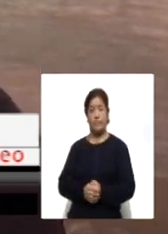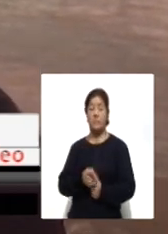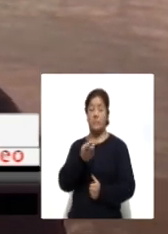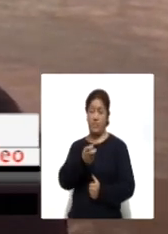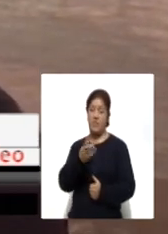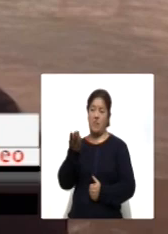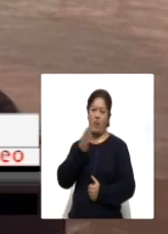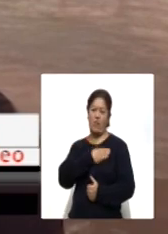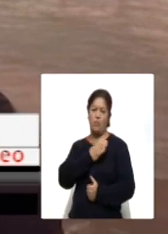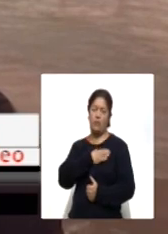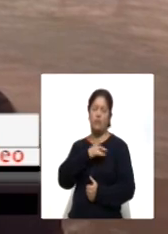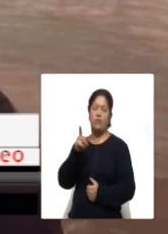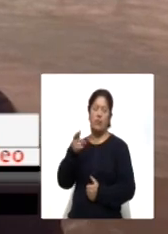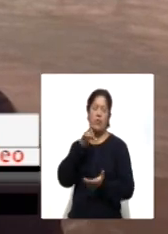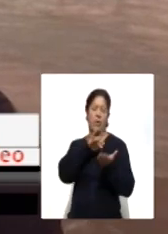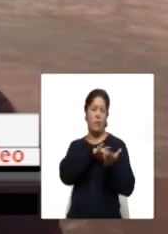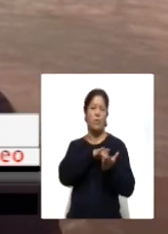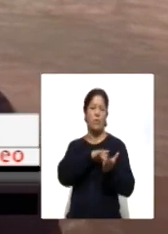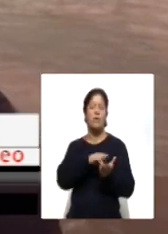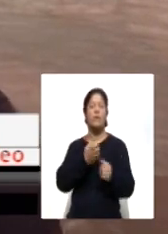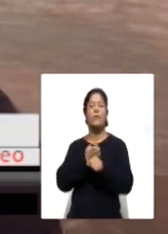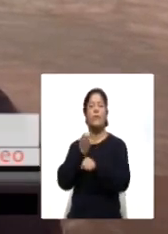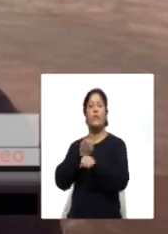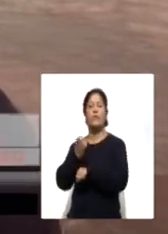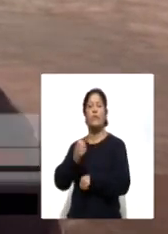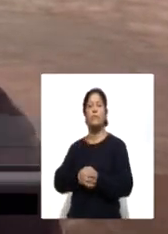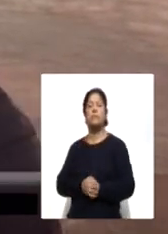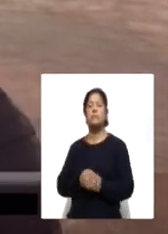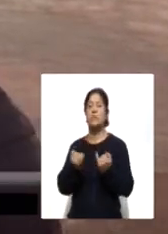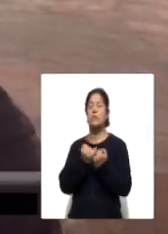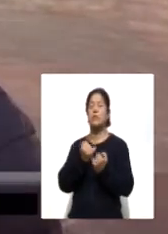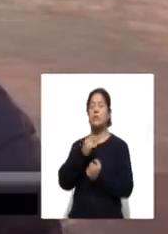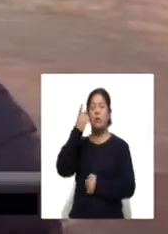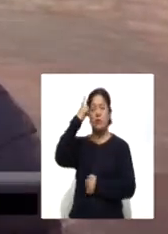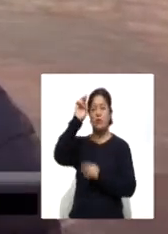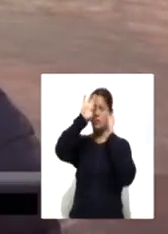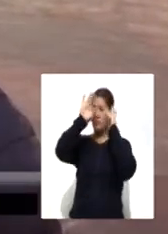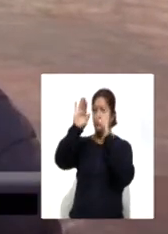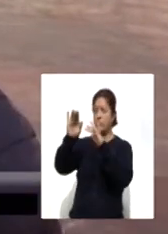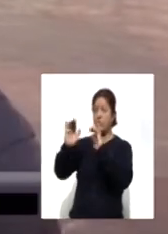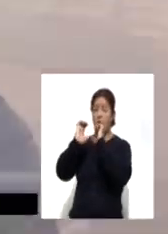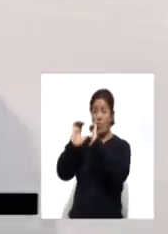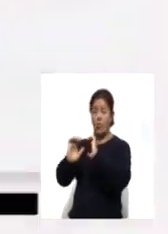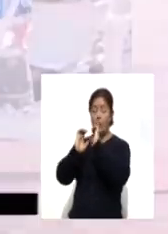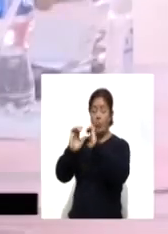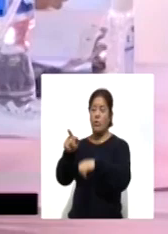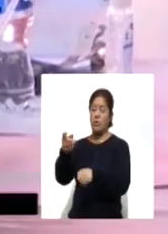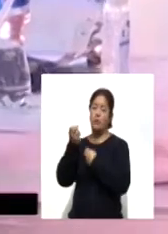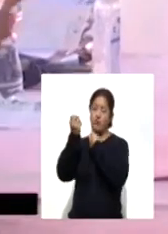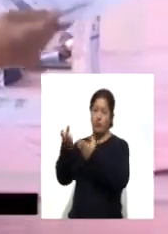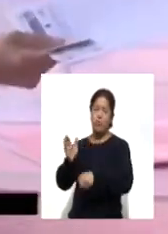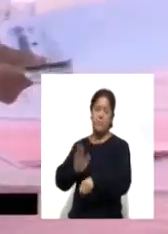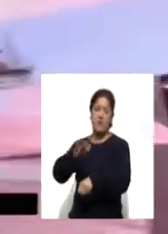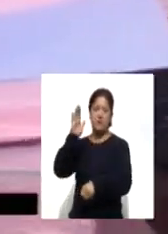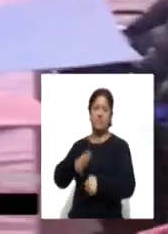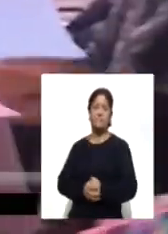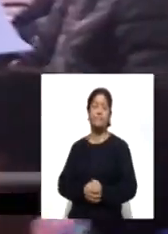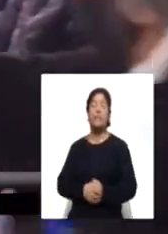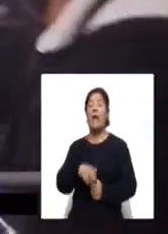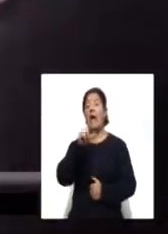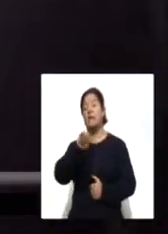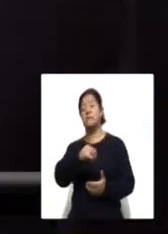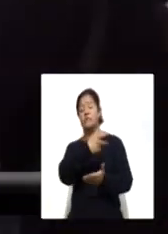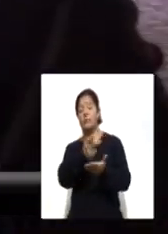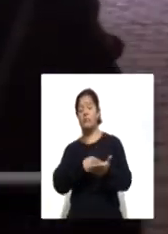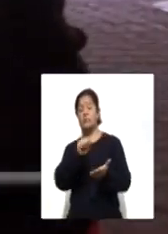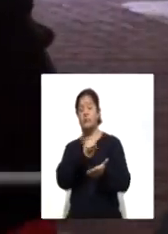está haciendo por el Estado, ¿no? Y pues igual que pues que Dios lo bendiga y lo cuide y que le multiplique por más. De esta manera, Supérate